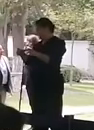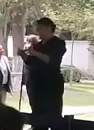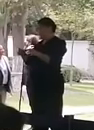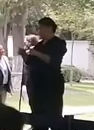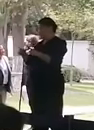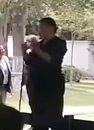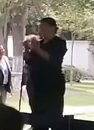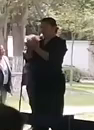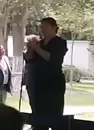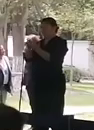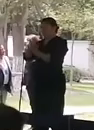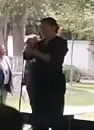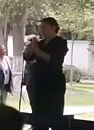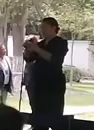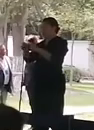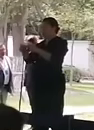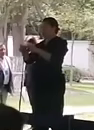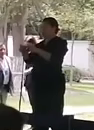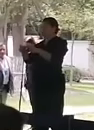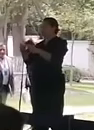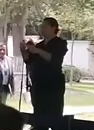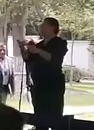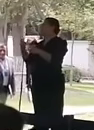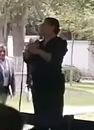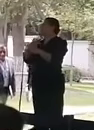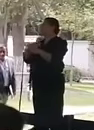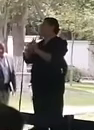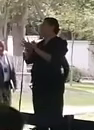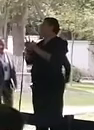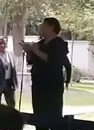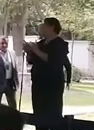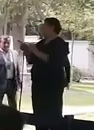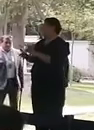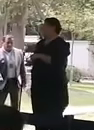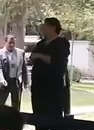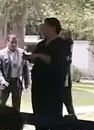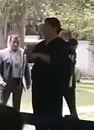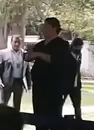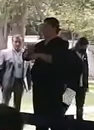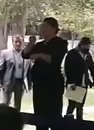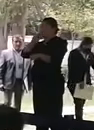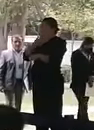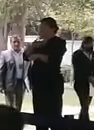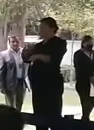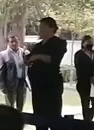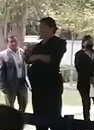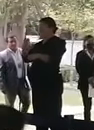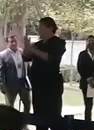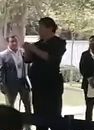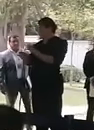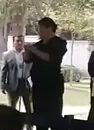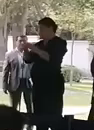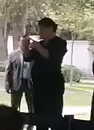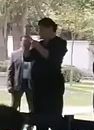como he hablado con la gobernadora y el presidente, una de las cosas más fundamentales es